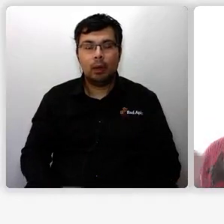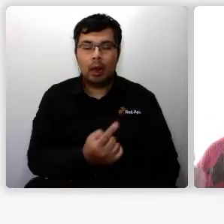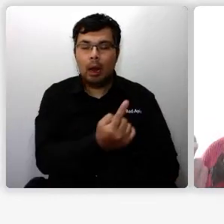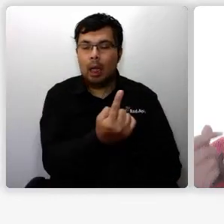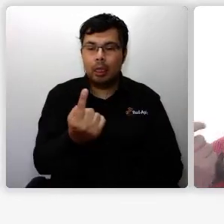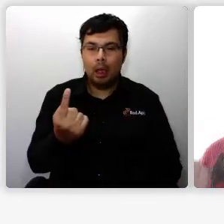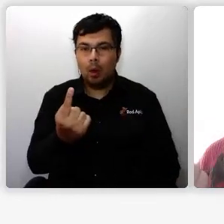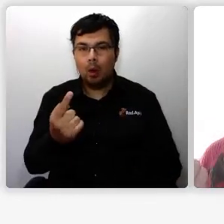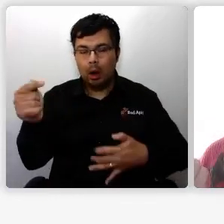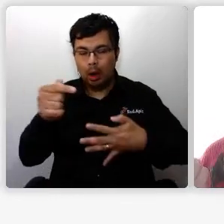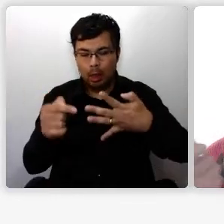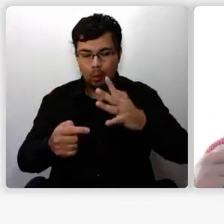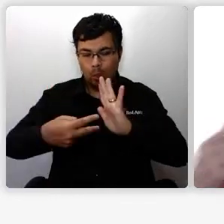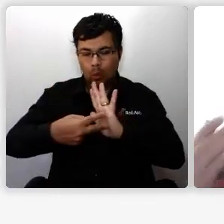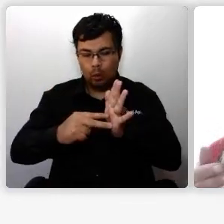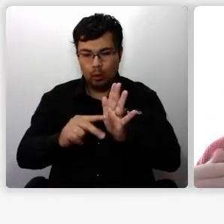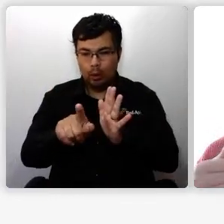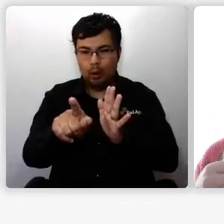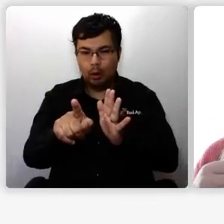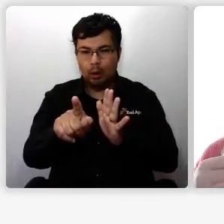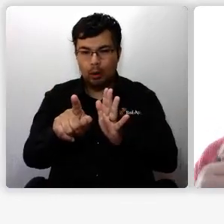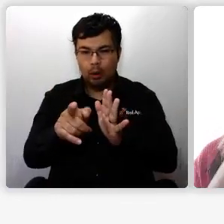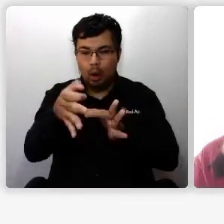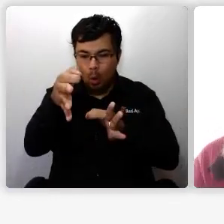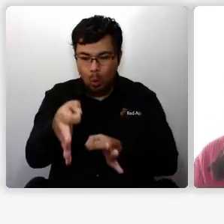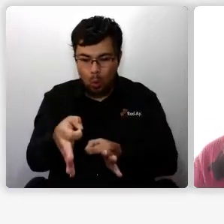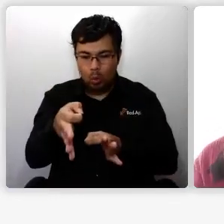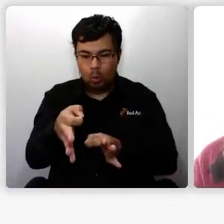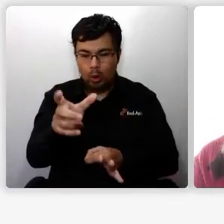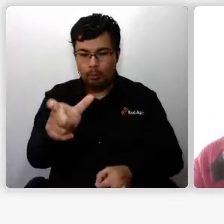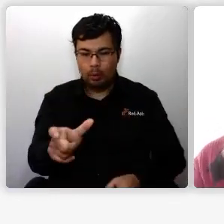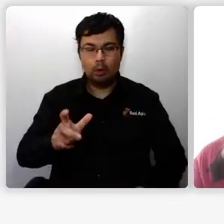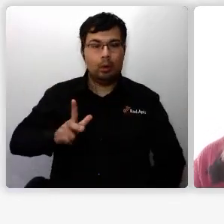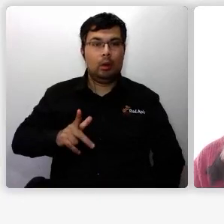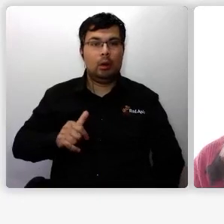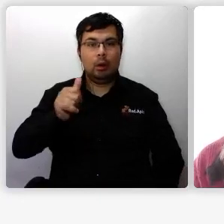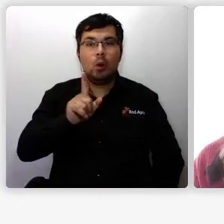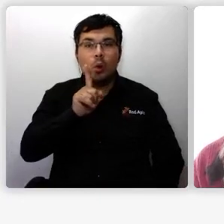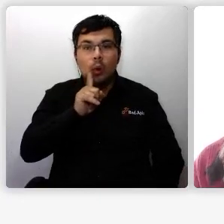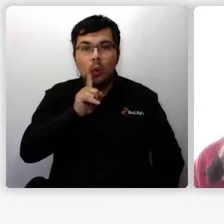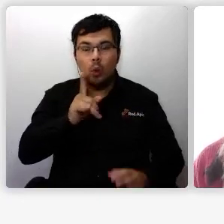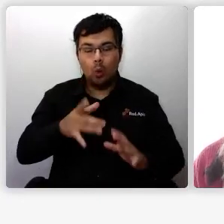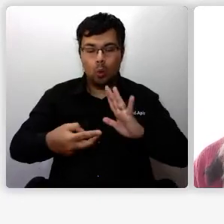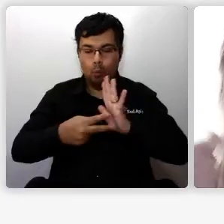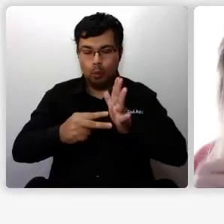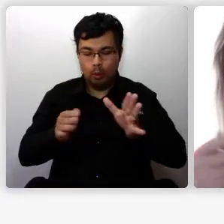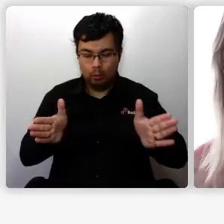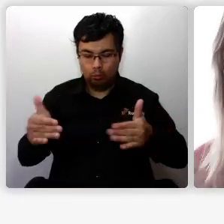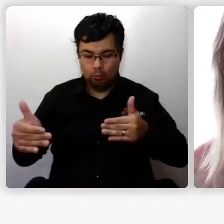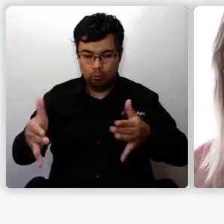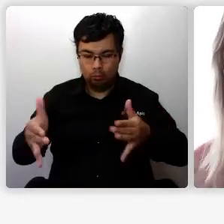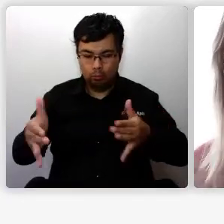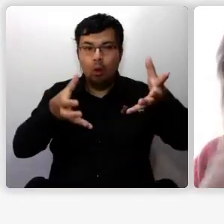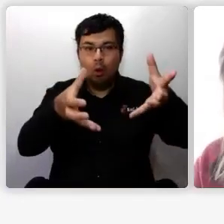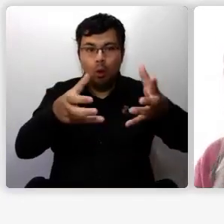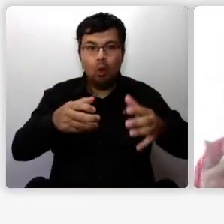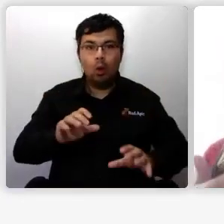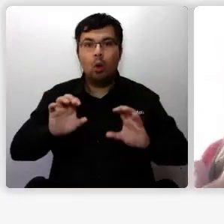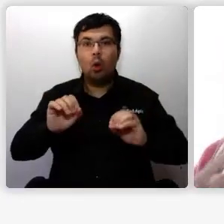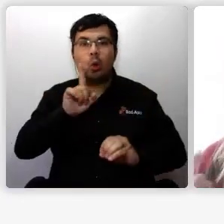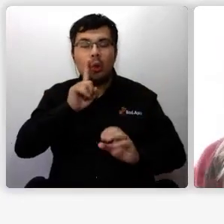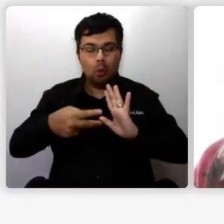se le presentan a sus clientes. O sea, tengo un problema con mi despacho. Bueno, ¿qué está pasando con los despachos? ¿Por qué no, por qué se generó este problema? Tengo un problema con el producto. Bueno, ¿qué pasó?